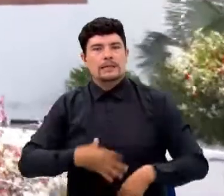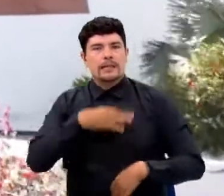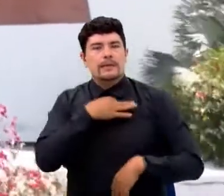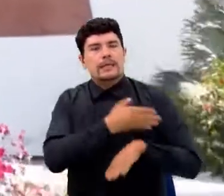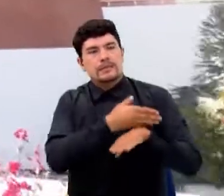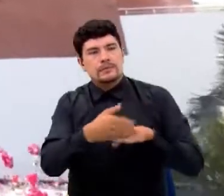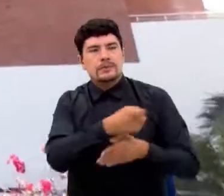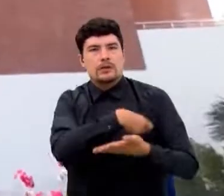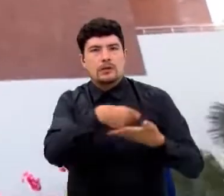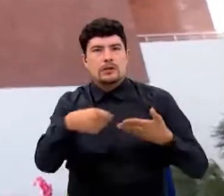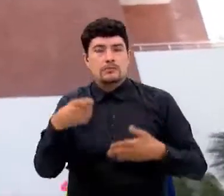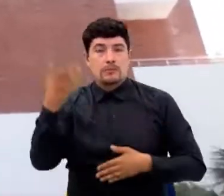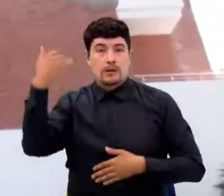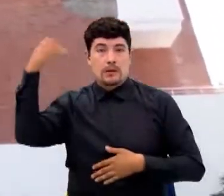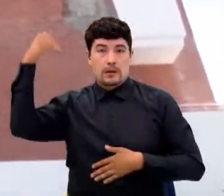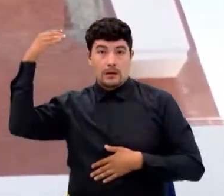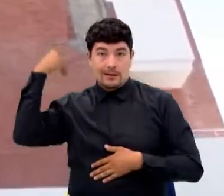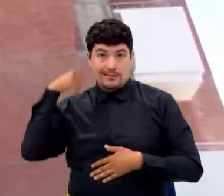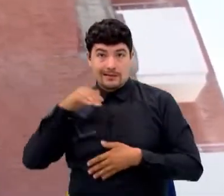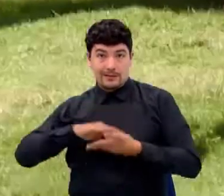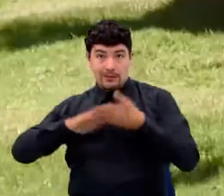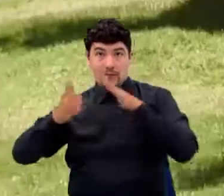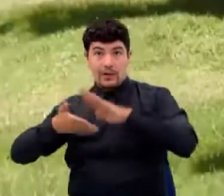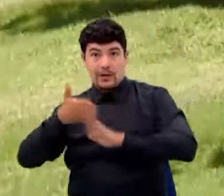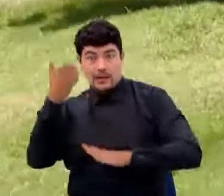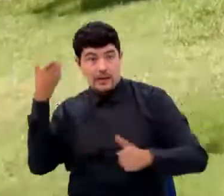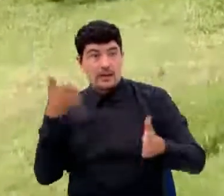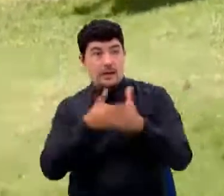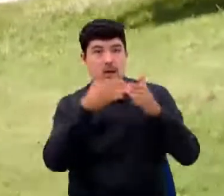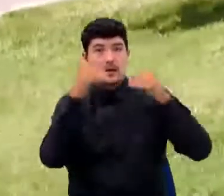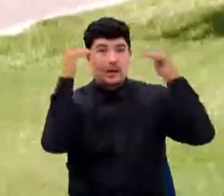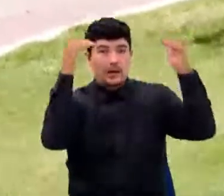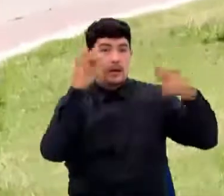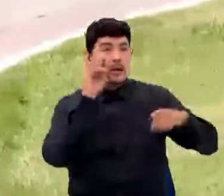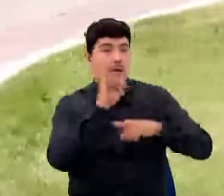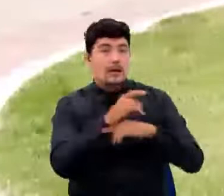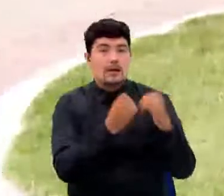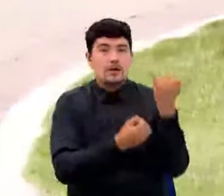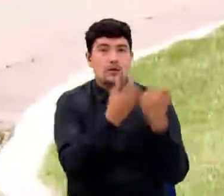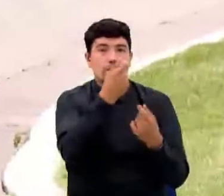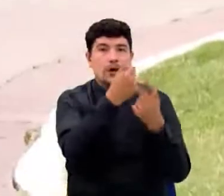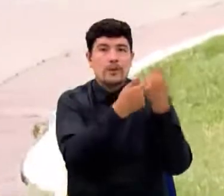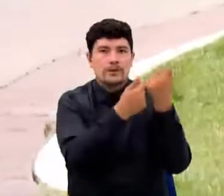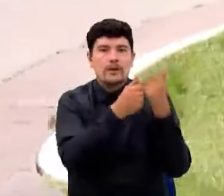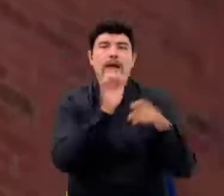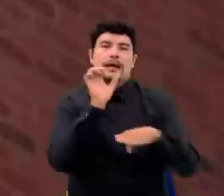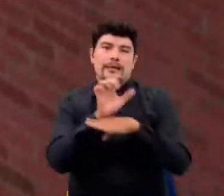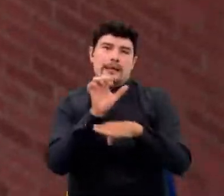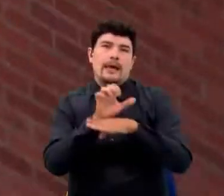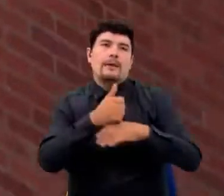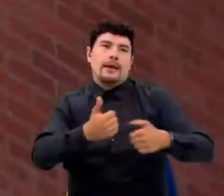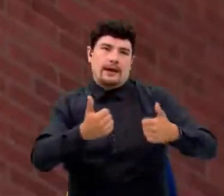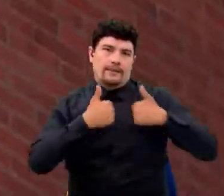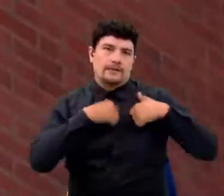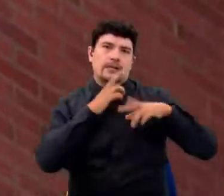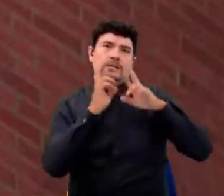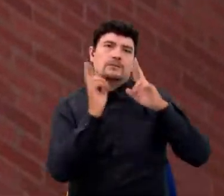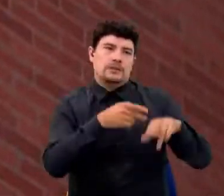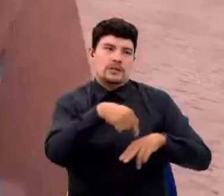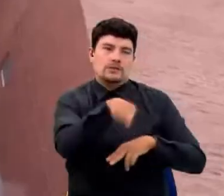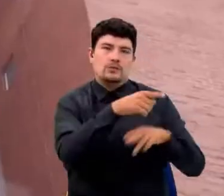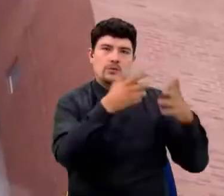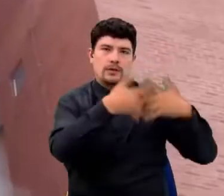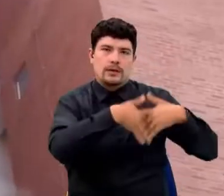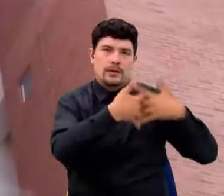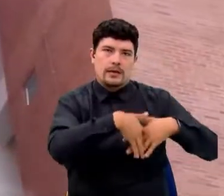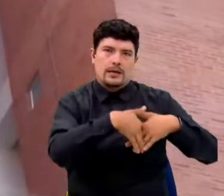el pasado ya habían instaurado un proceso ante la Superintendencia de Industria y Comercio, la entidad falló a favor de la constructora, dejando